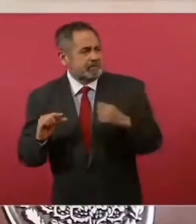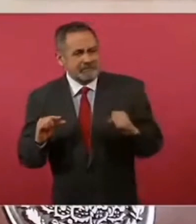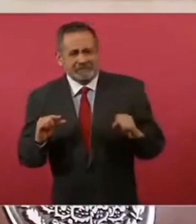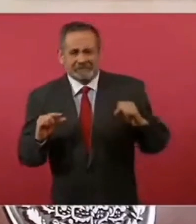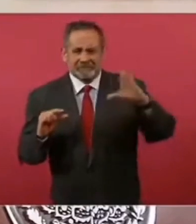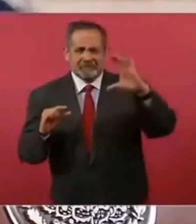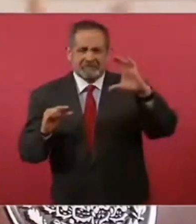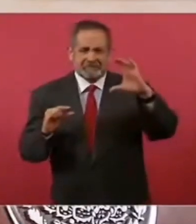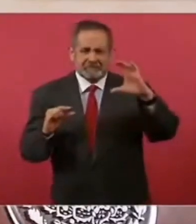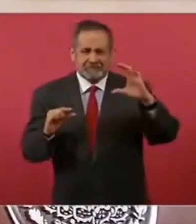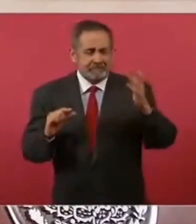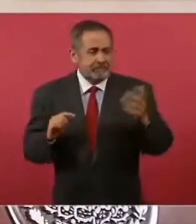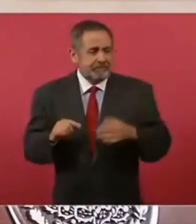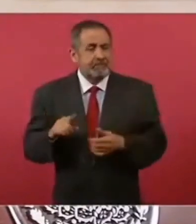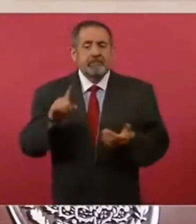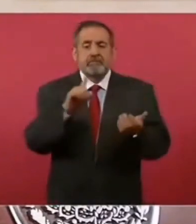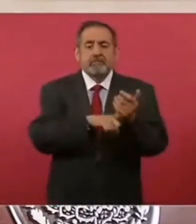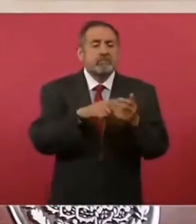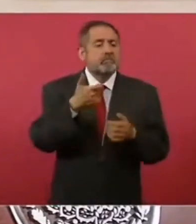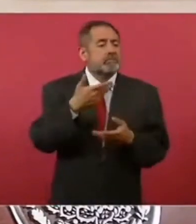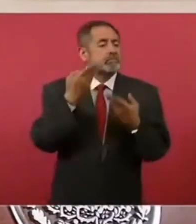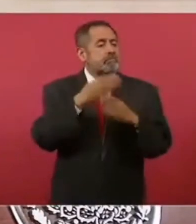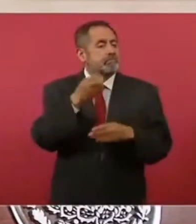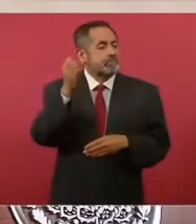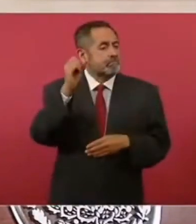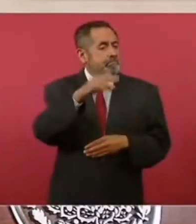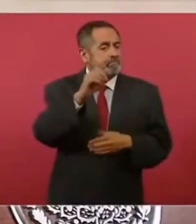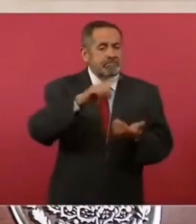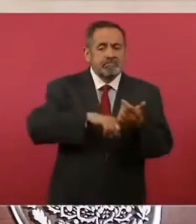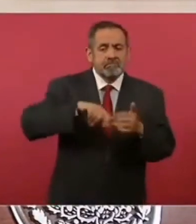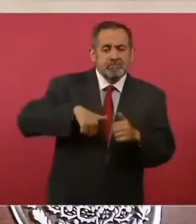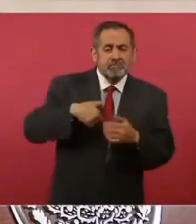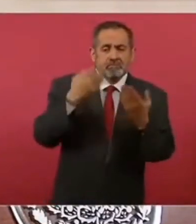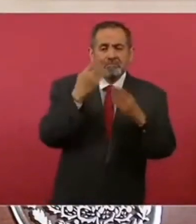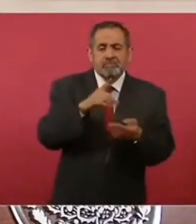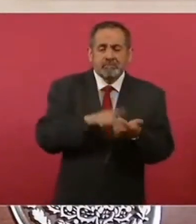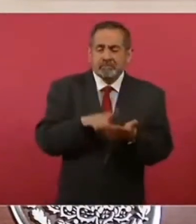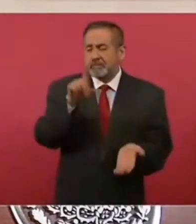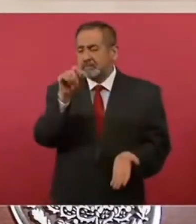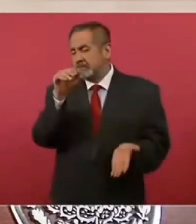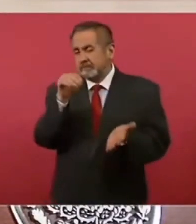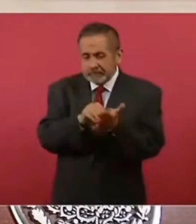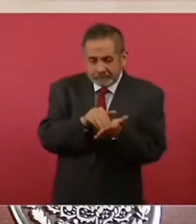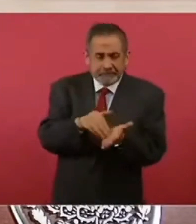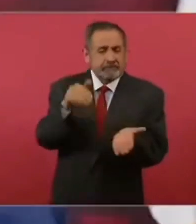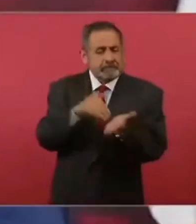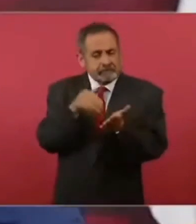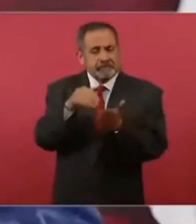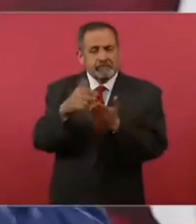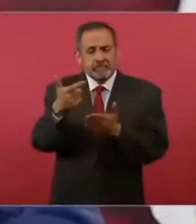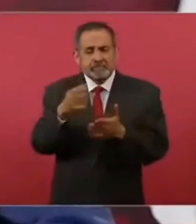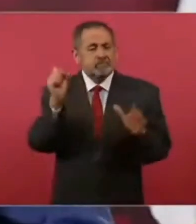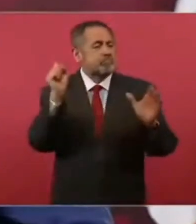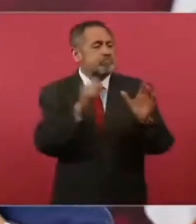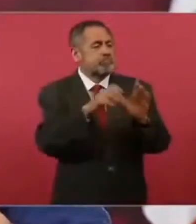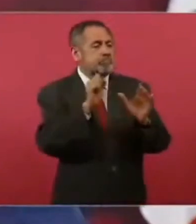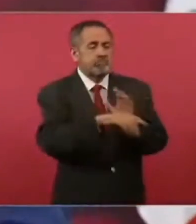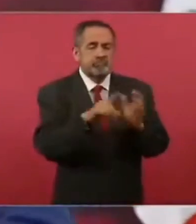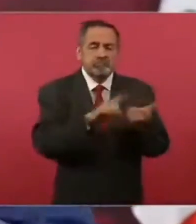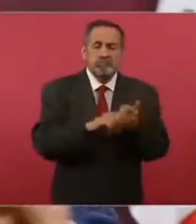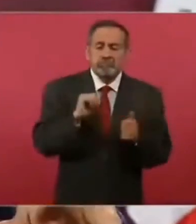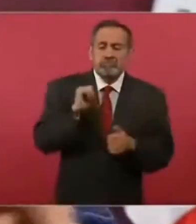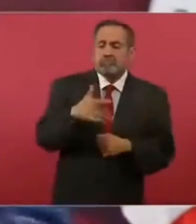y tienen un fideicomiso de veinte mil millones de pesos para